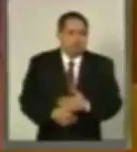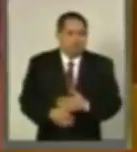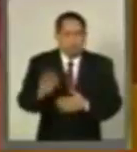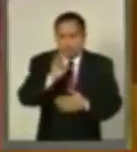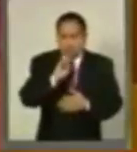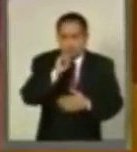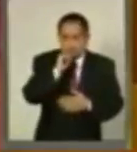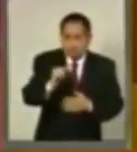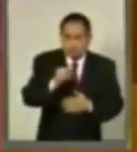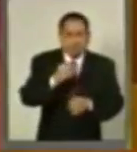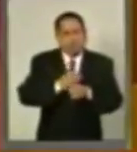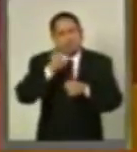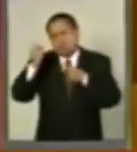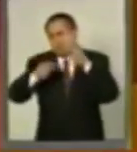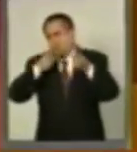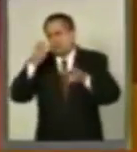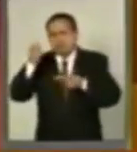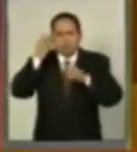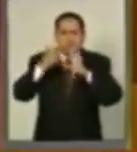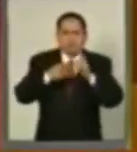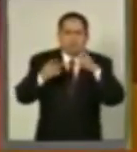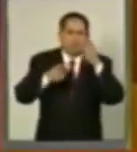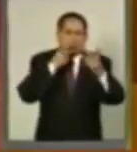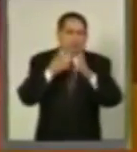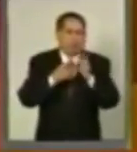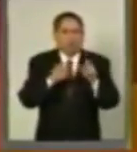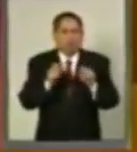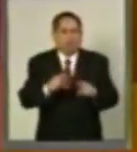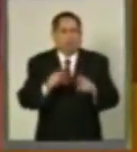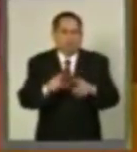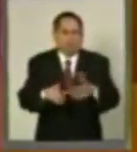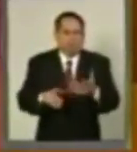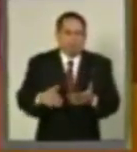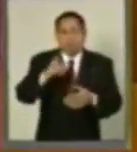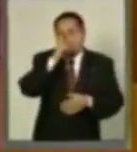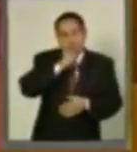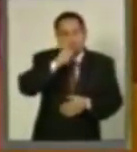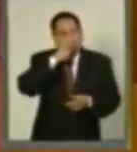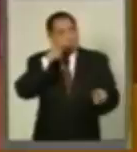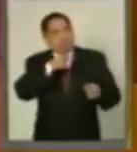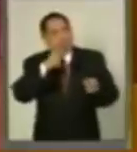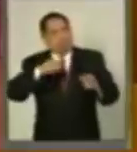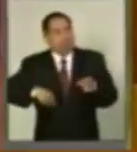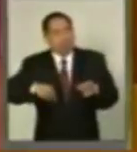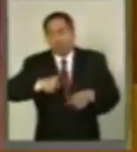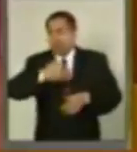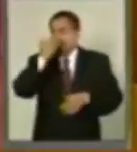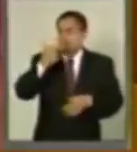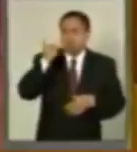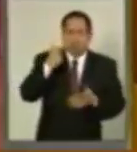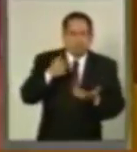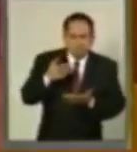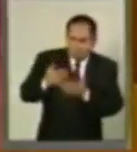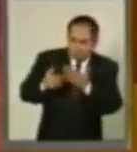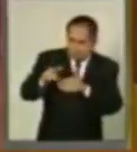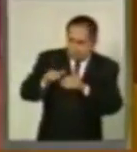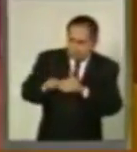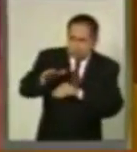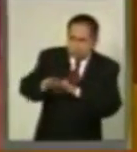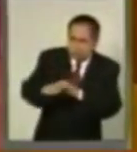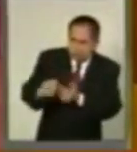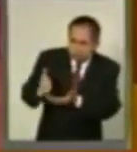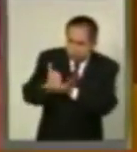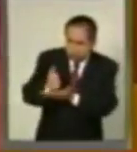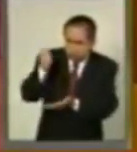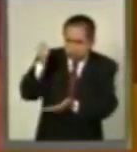todos seguirán siendo discursos, y si no, todo seguirá siendo que hubo fallas, que no sirvió la estrategia, si no damos el paso del